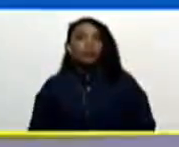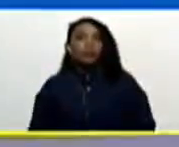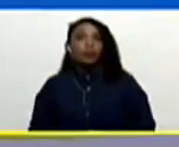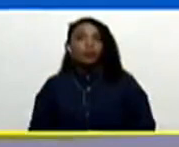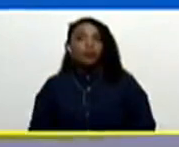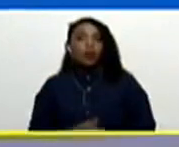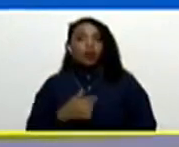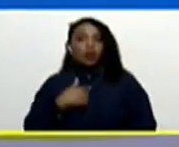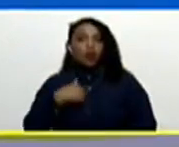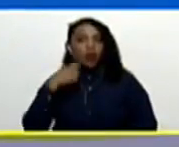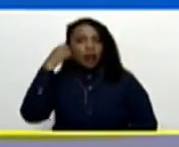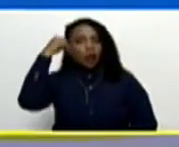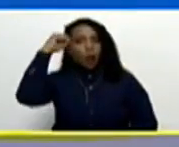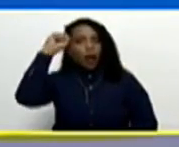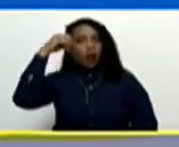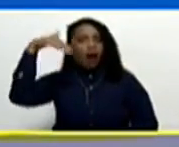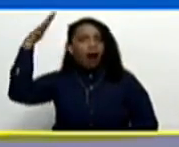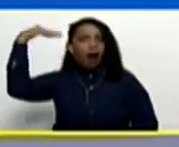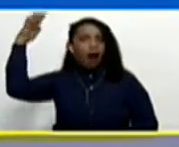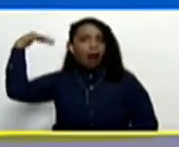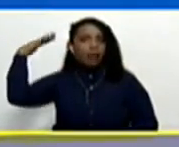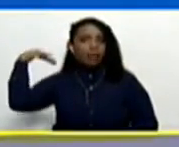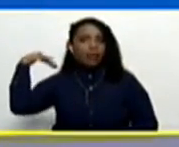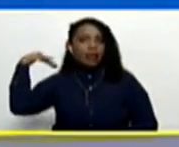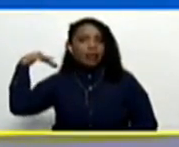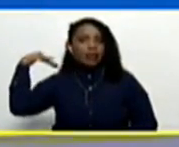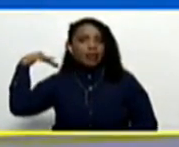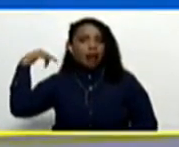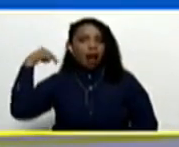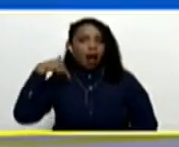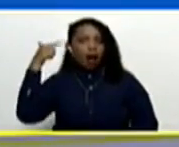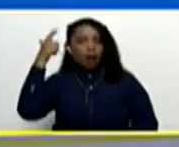Recuerdo perfectamente, se me grabó en la memoria,